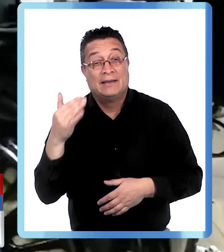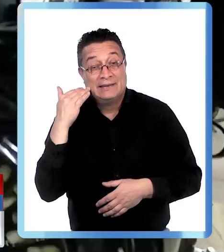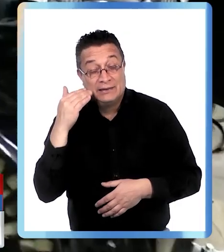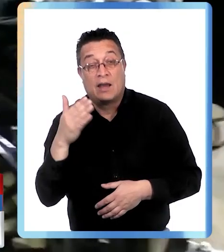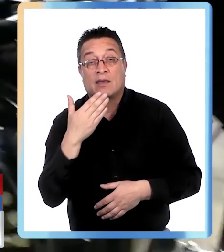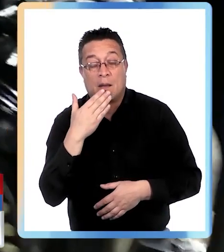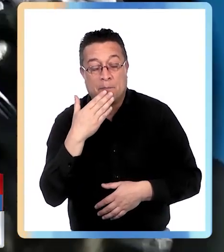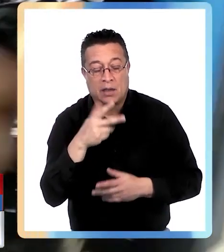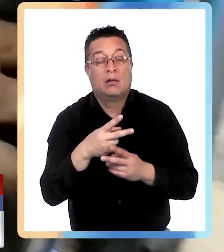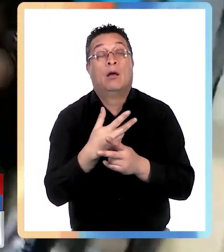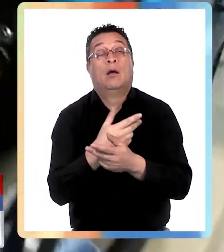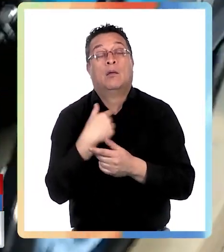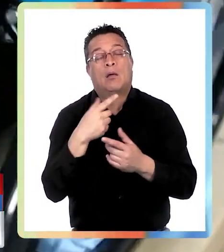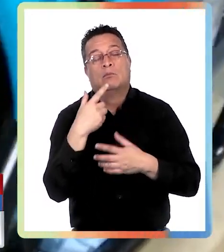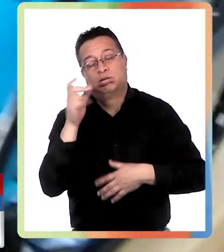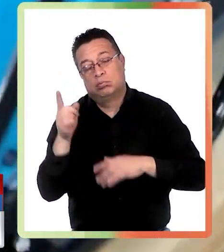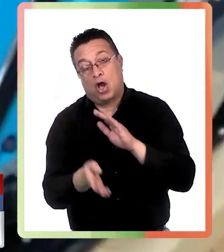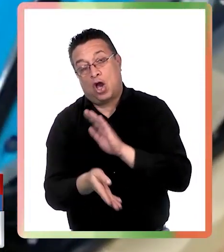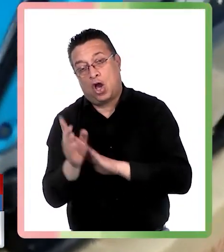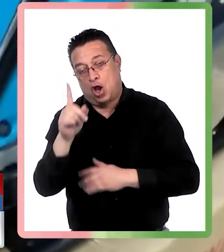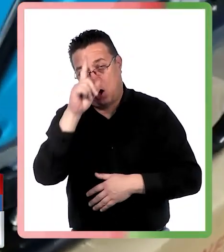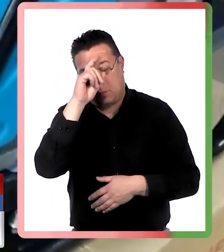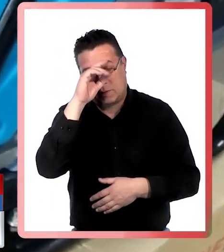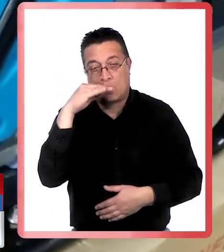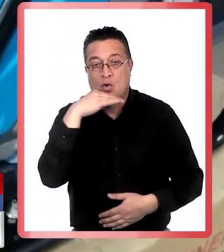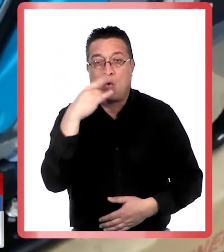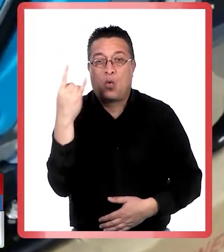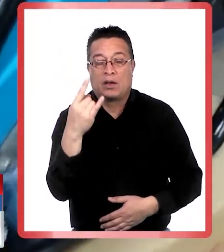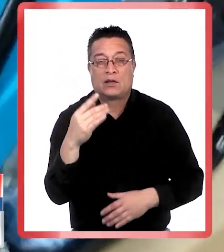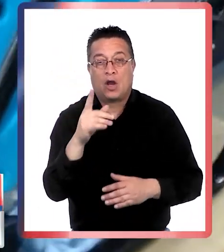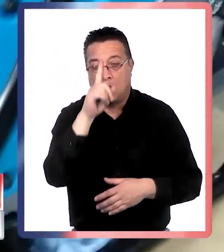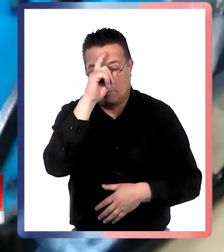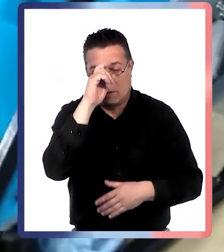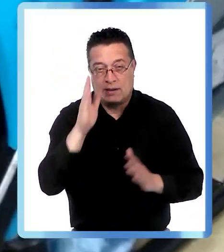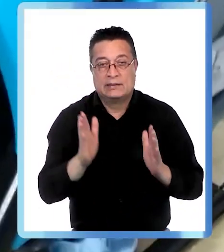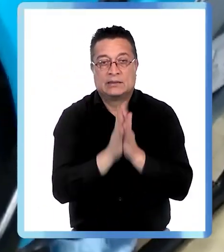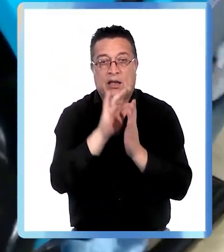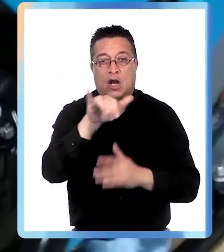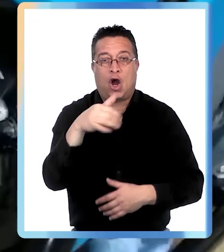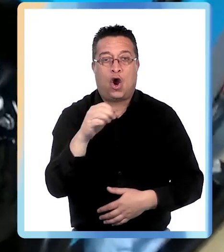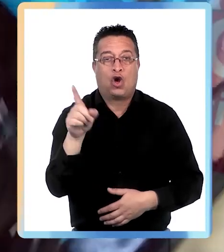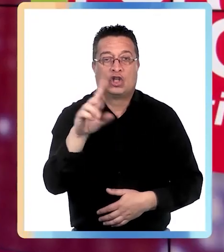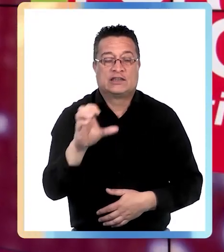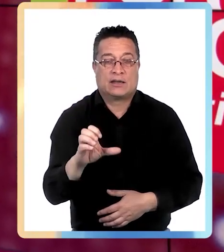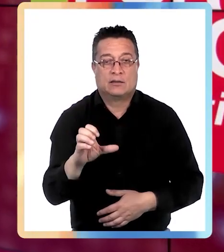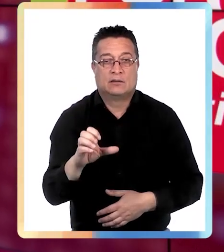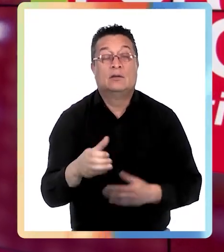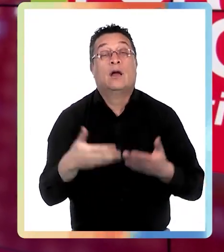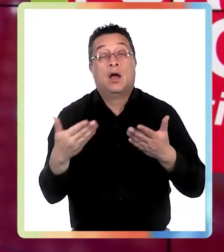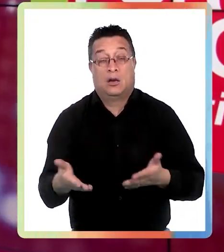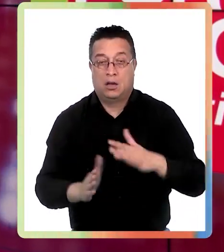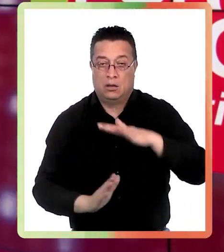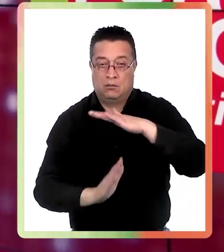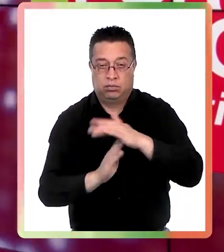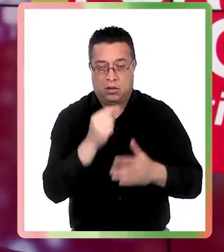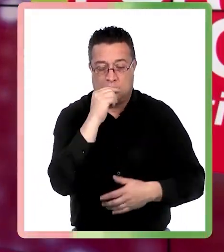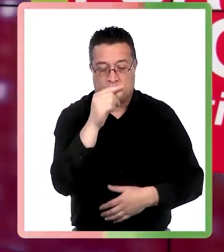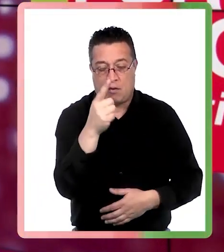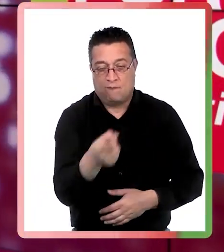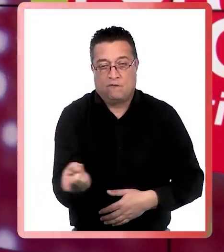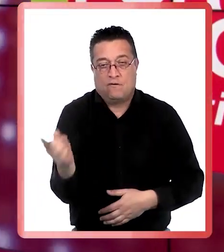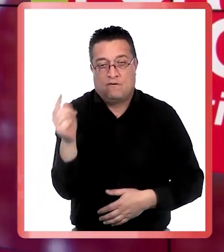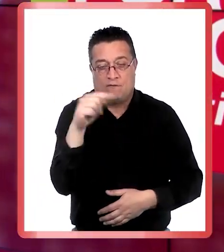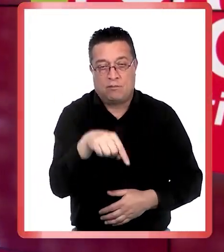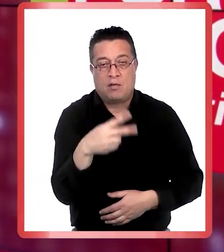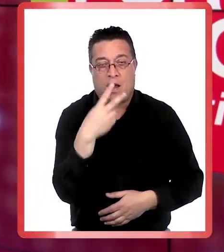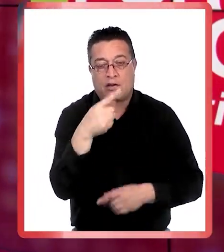también sufrió una intoxicación y fue trasladada de urgencia al hospital San José hacemos un breve alto a las noticias y ya